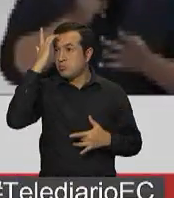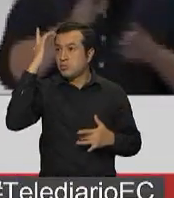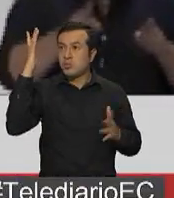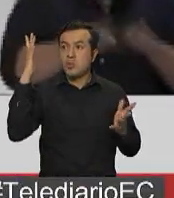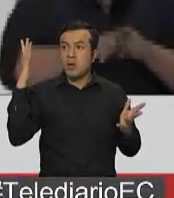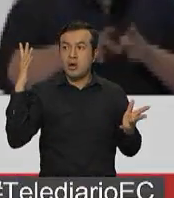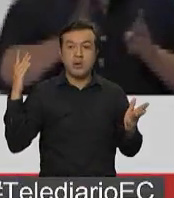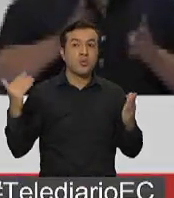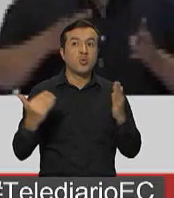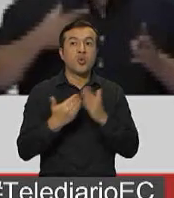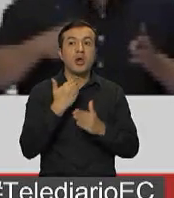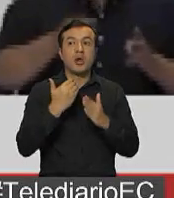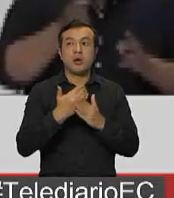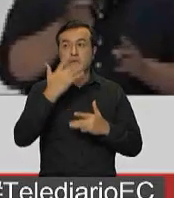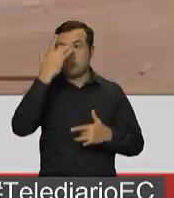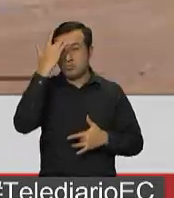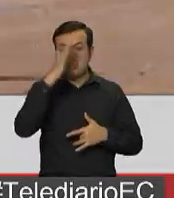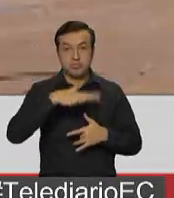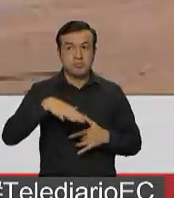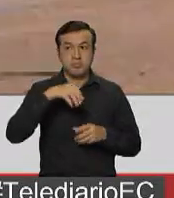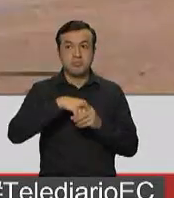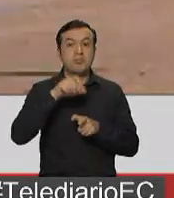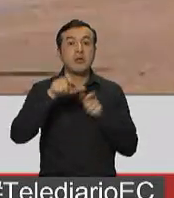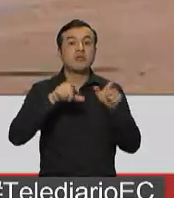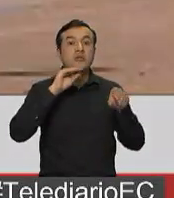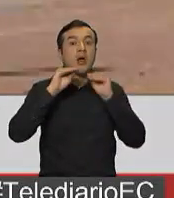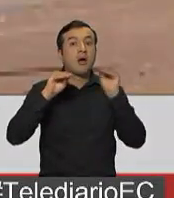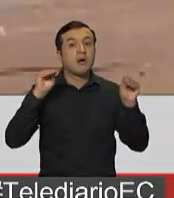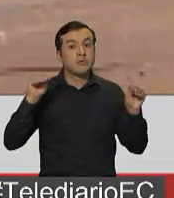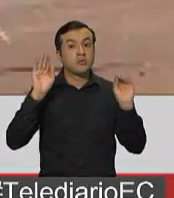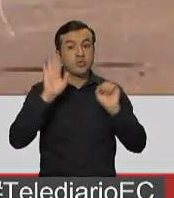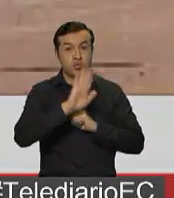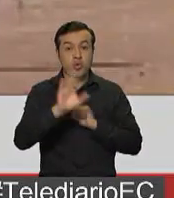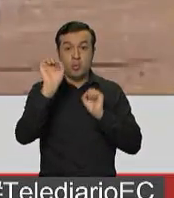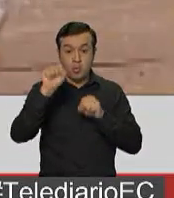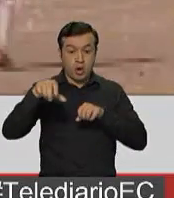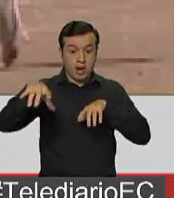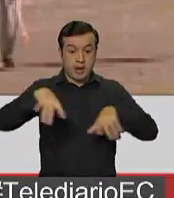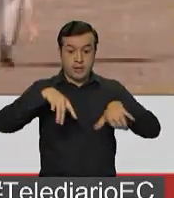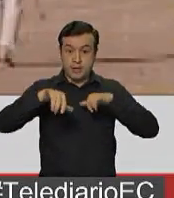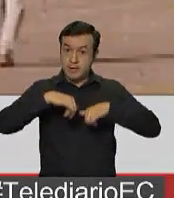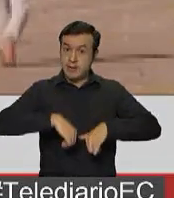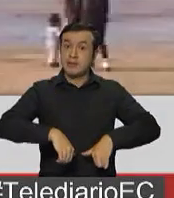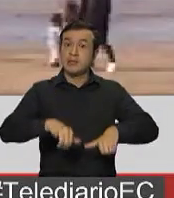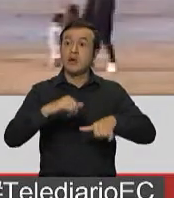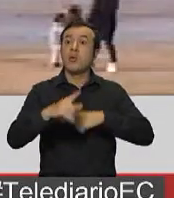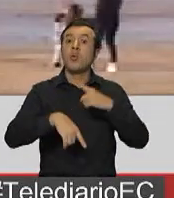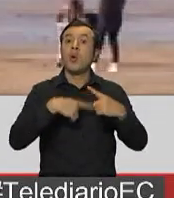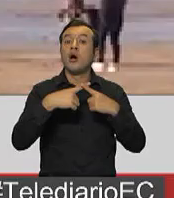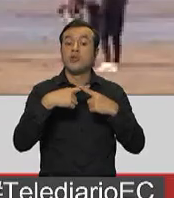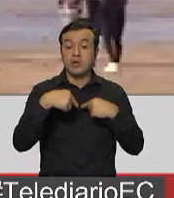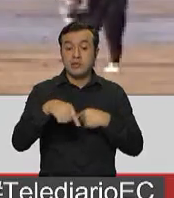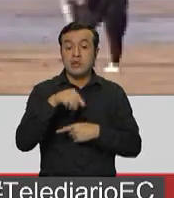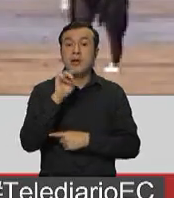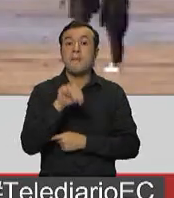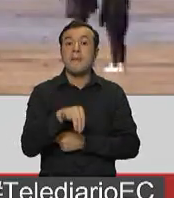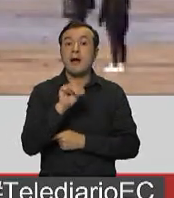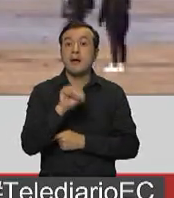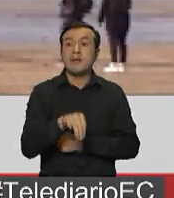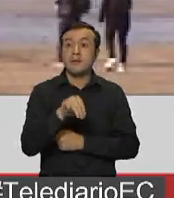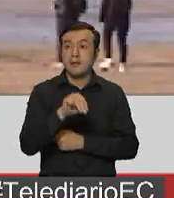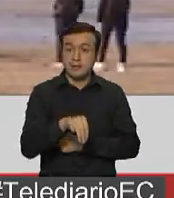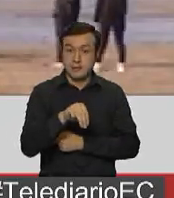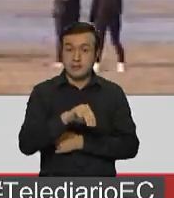del nuevo virus en su territorio, por lo que los ciudadanos podrán retomar sus actividades cotidianas a partir de este martes, cuando se